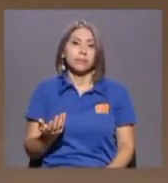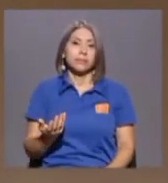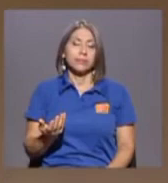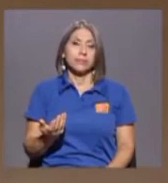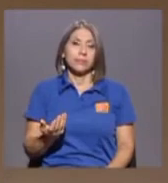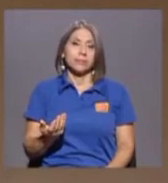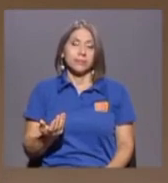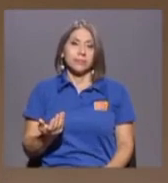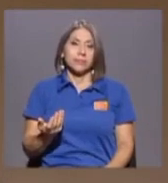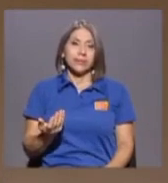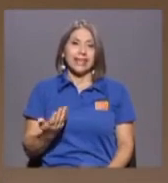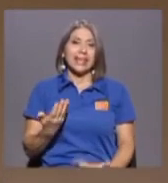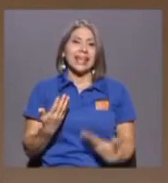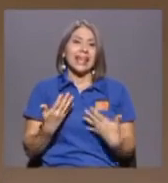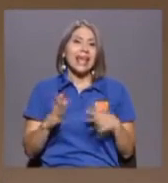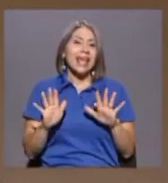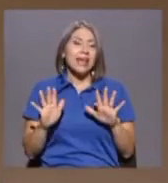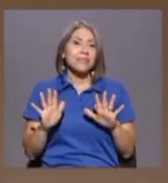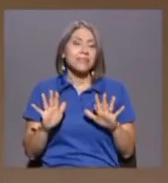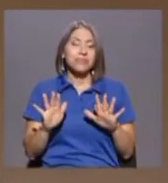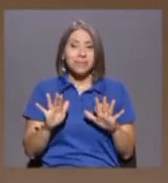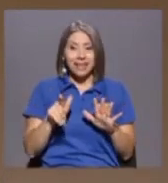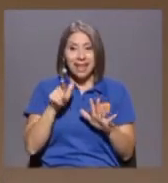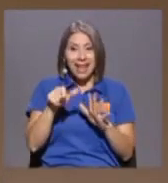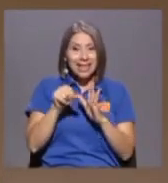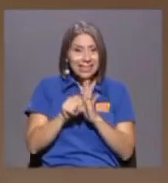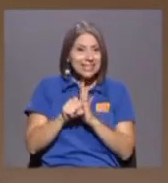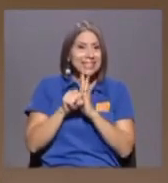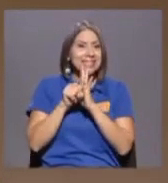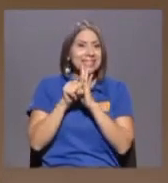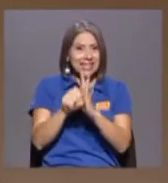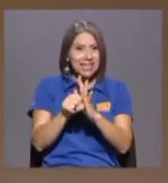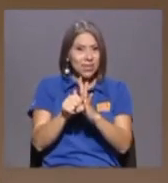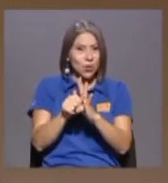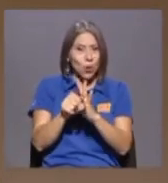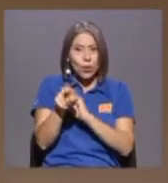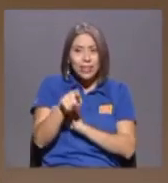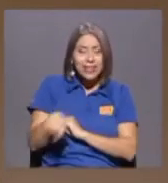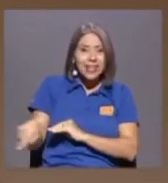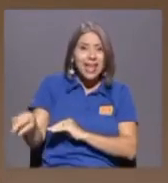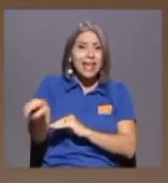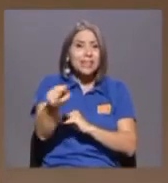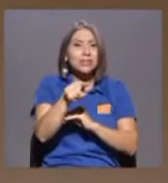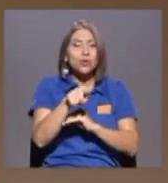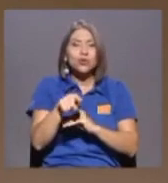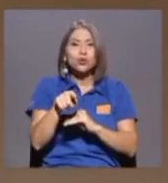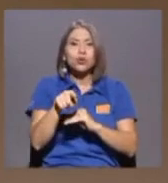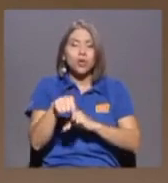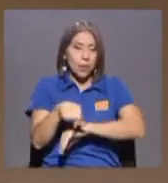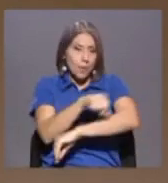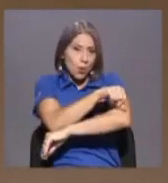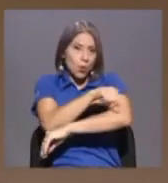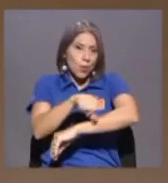que el sino de estos monumentos góticos es de alguna forma